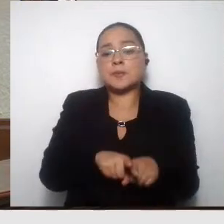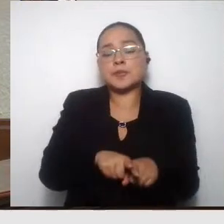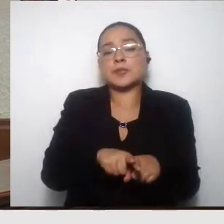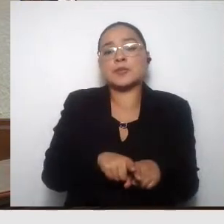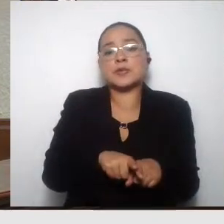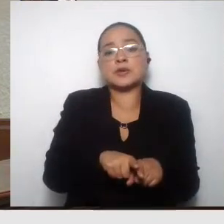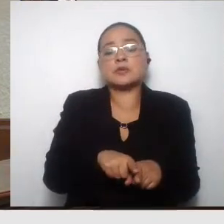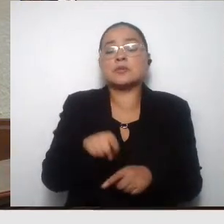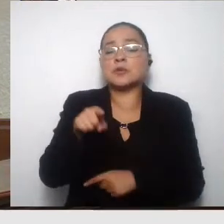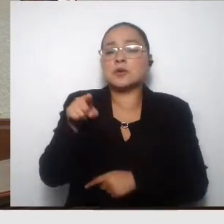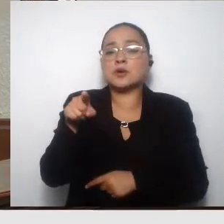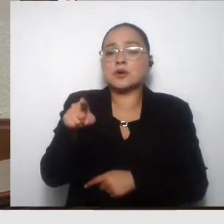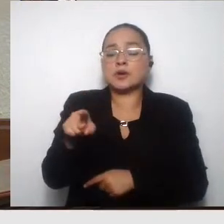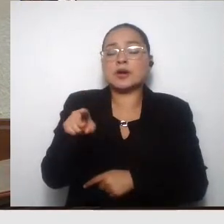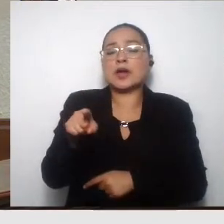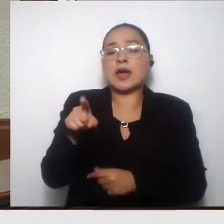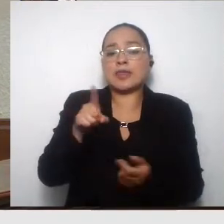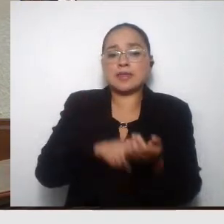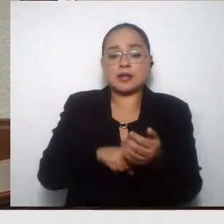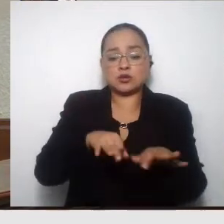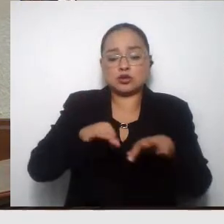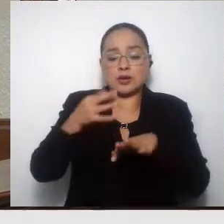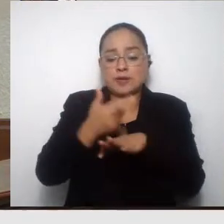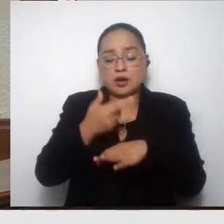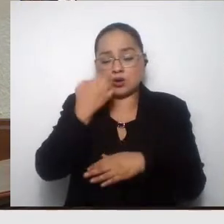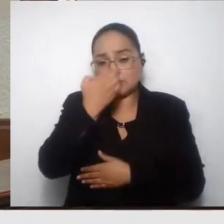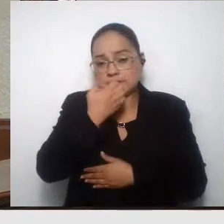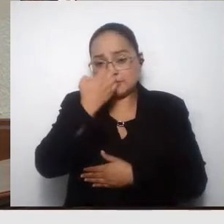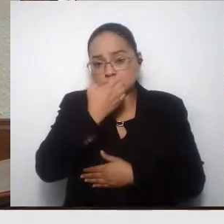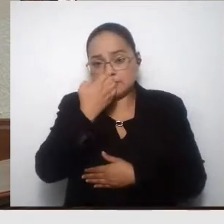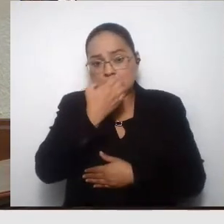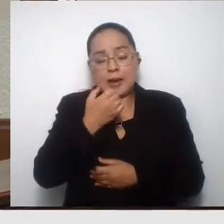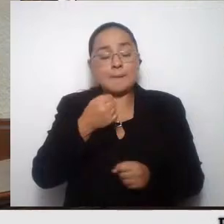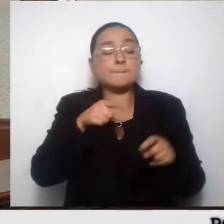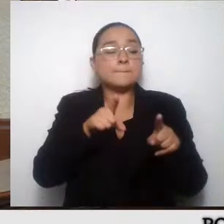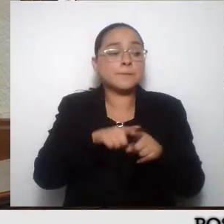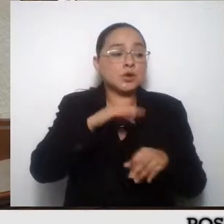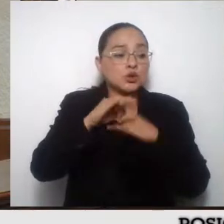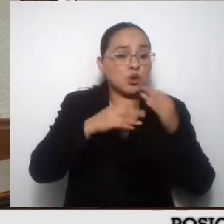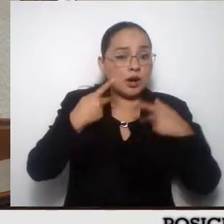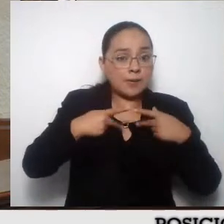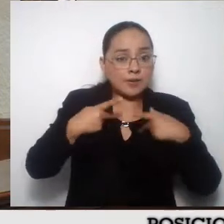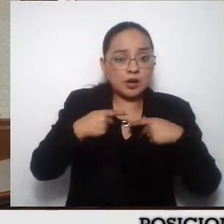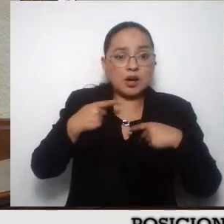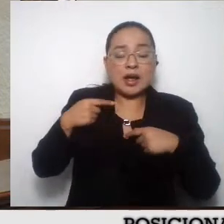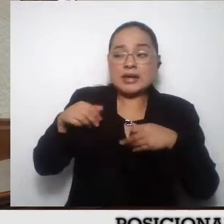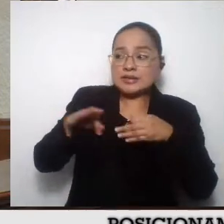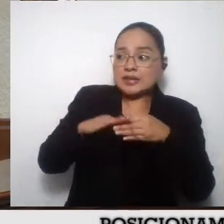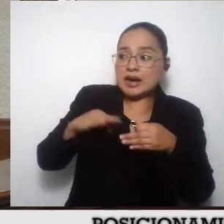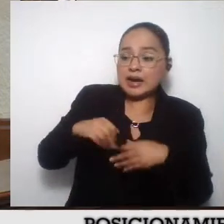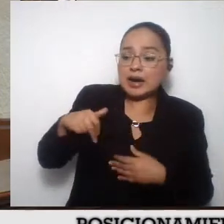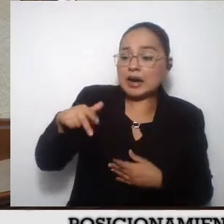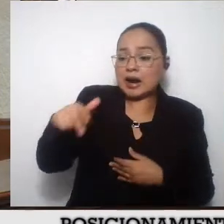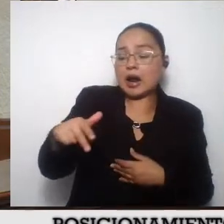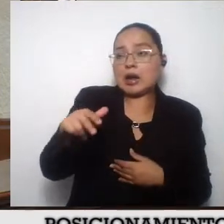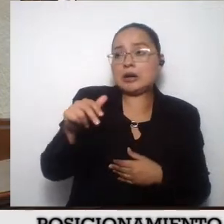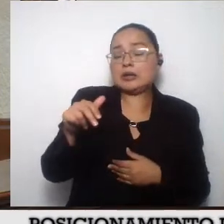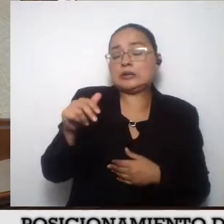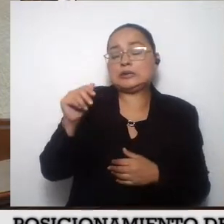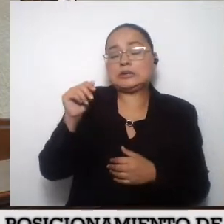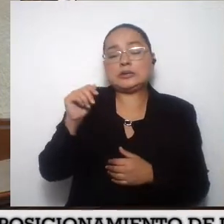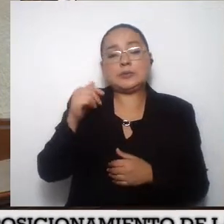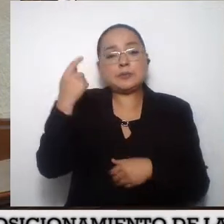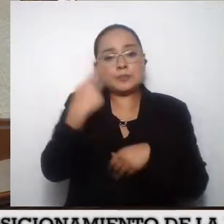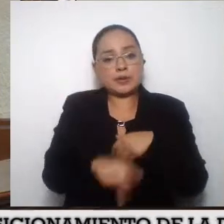también que labora en el plantel y toda persona que pase cerca de la techumbre. Se encuentra en este